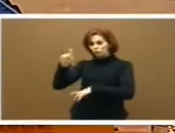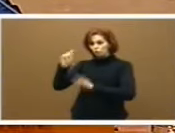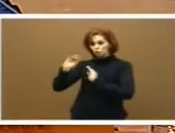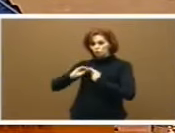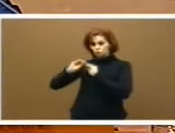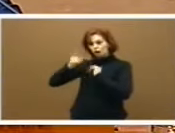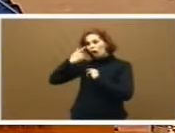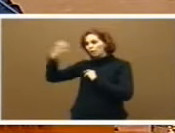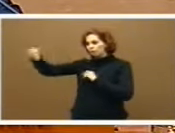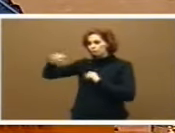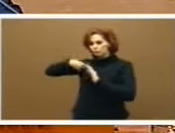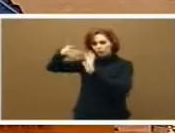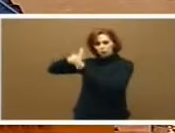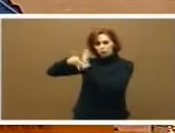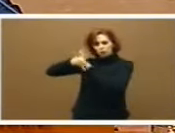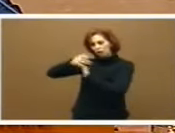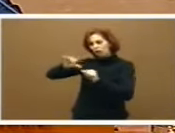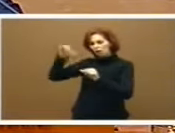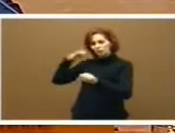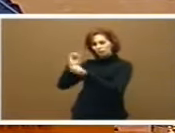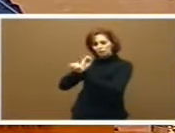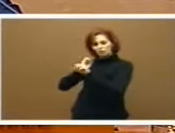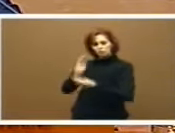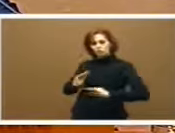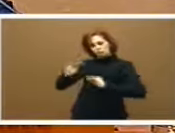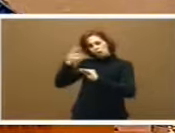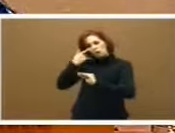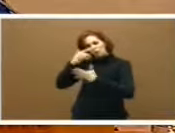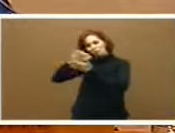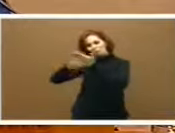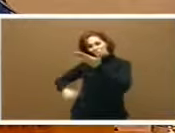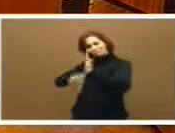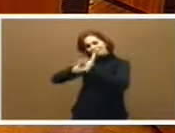trabajo de armonización llevado a cabo sobre el citado texto legislativo.